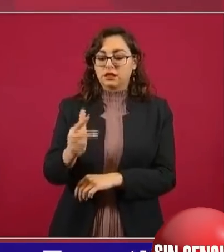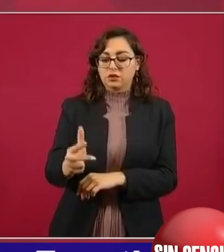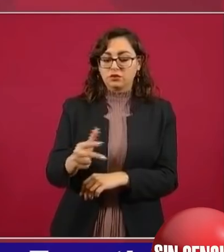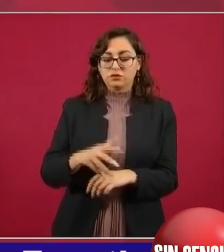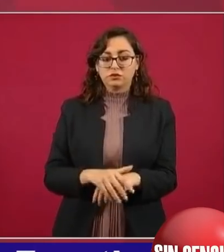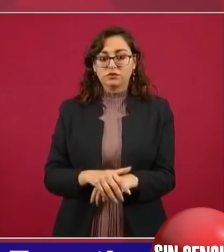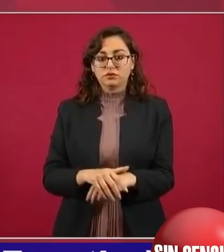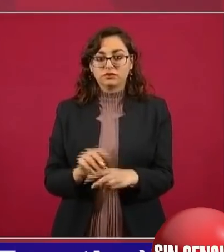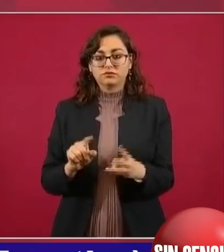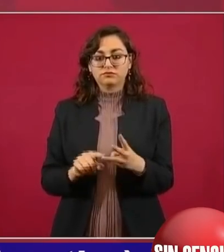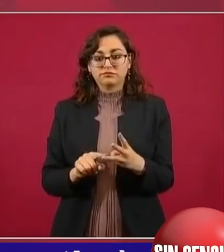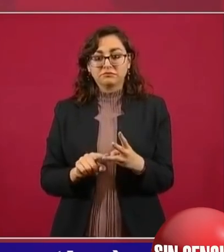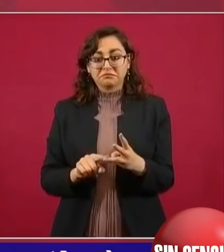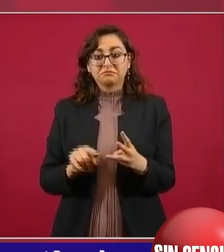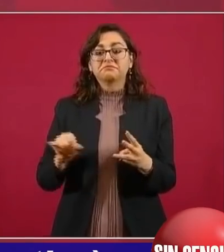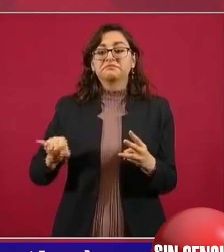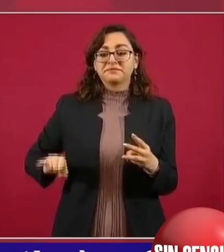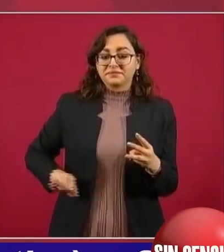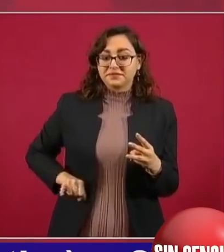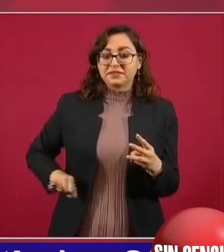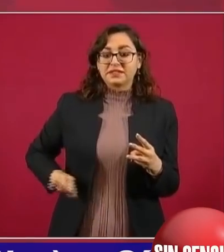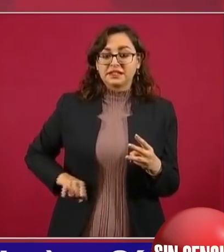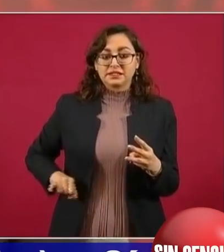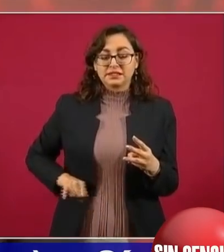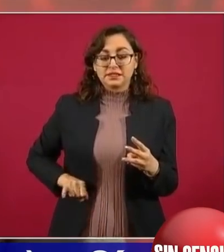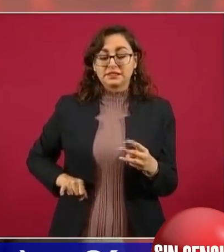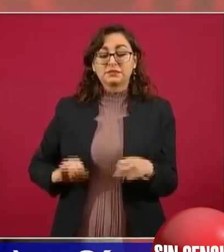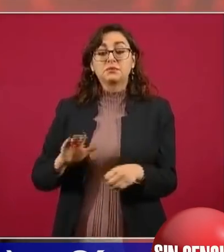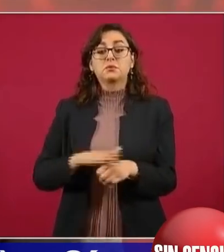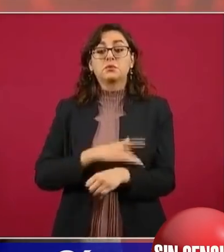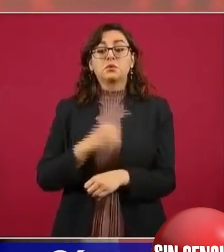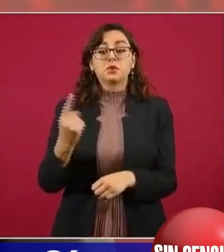Es interesante porque al año siguiente,